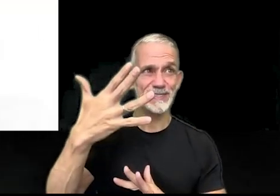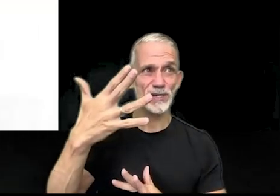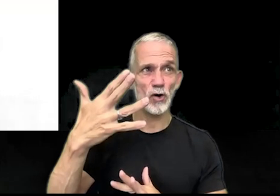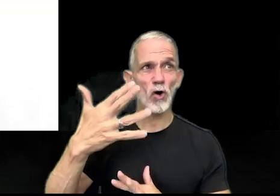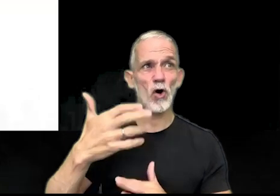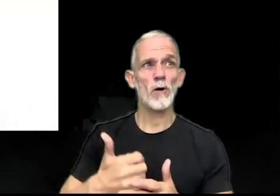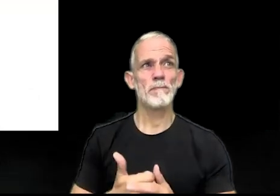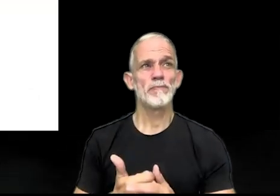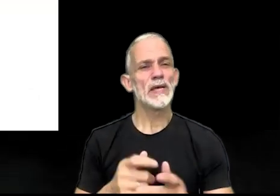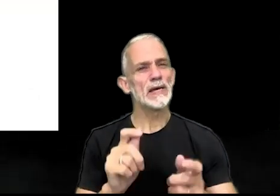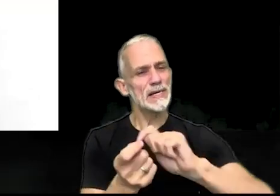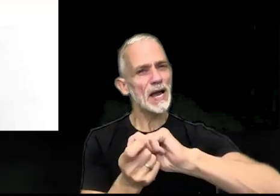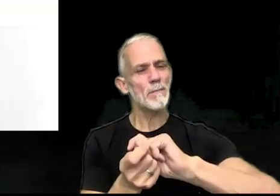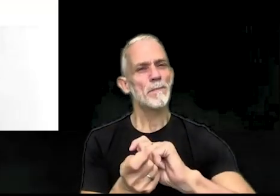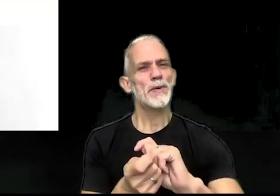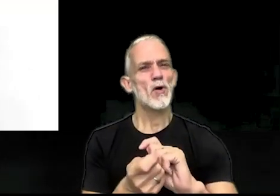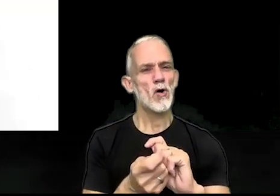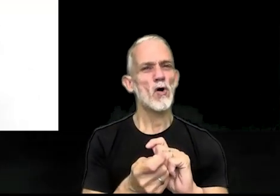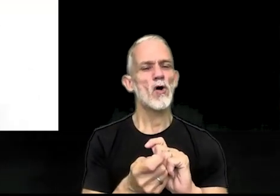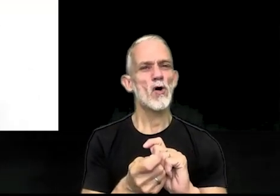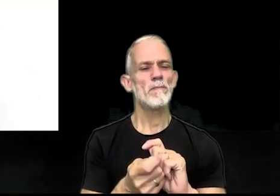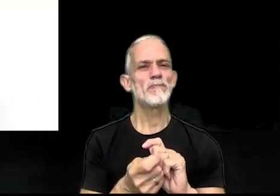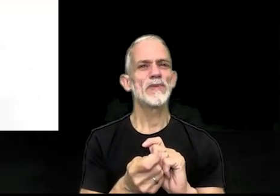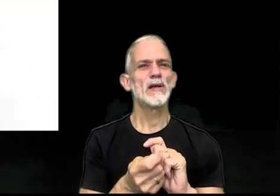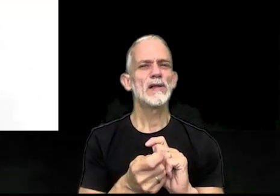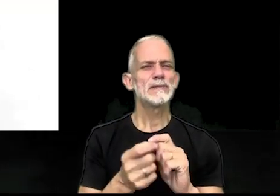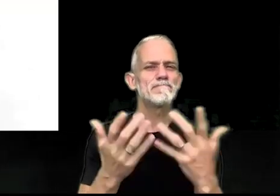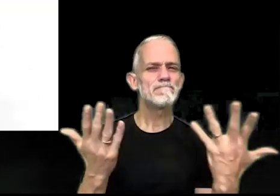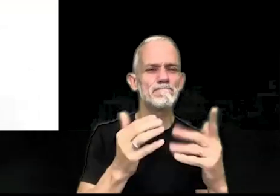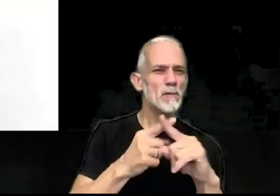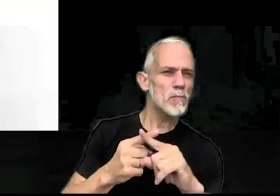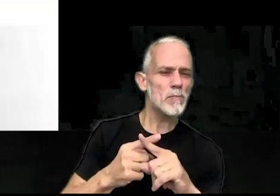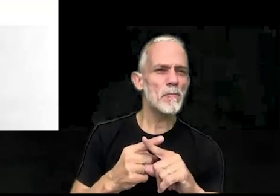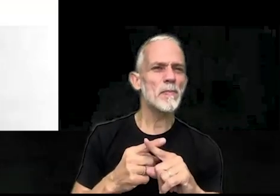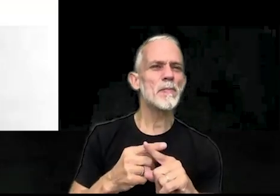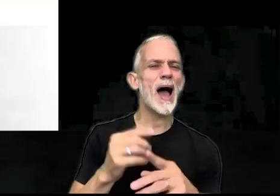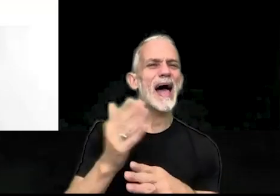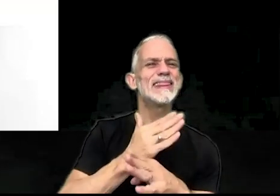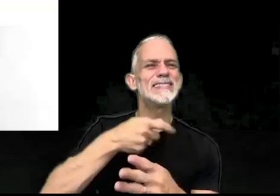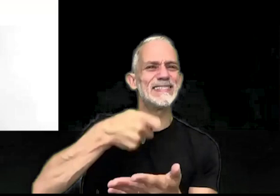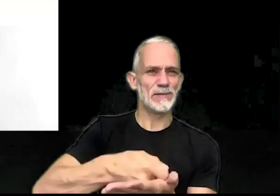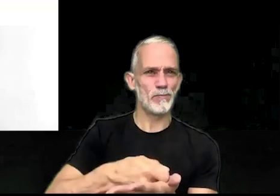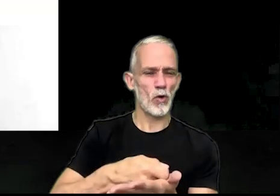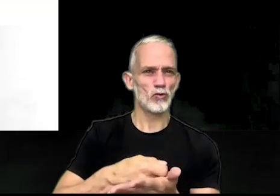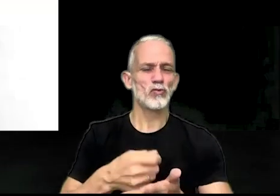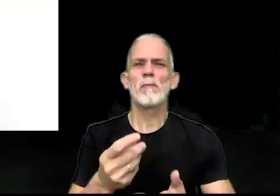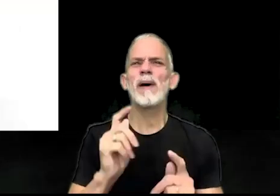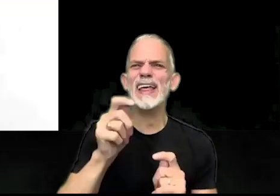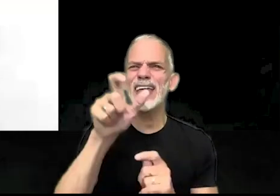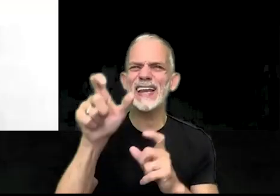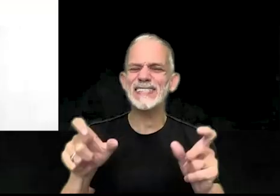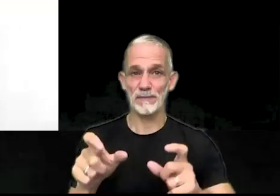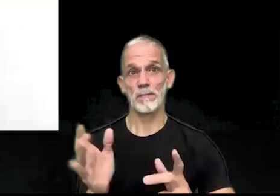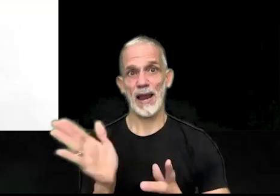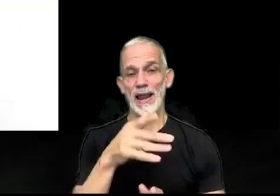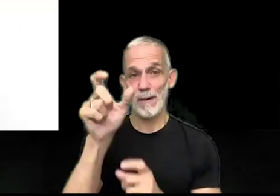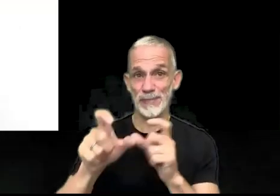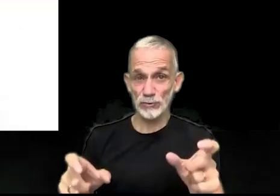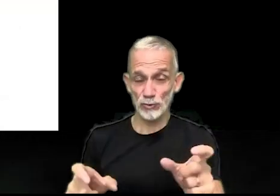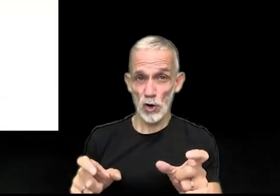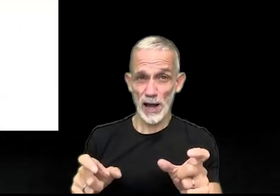5685 modificó la determinación de los anticipos, pero ¿para quiénes? Para